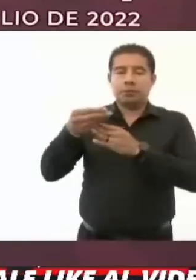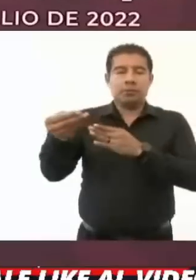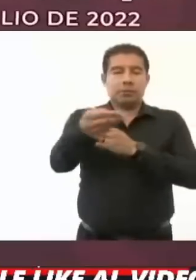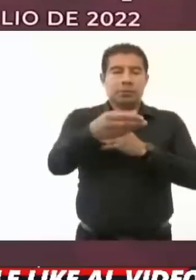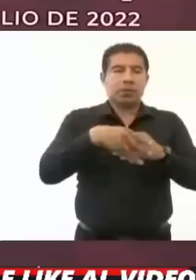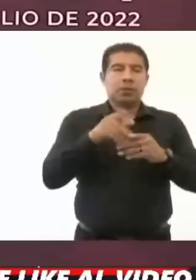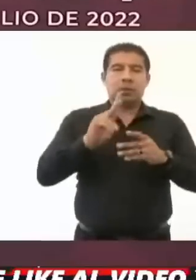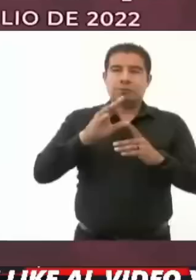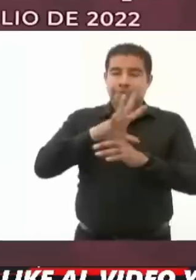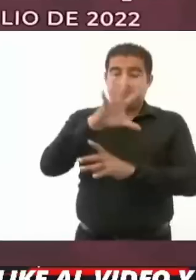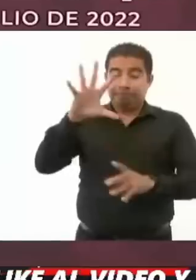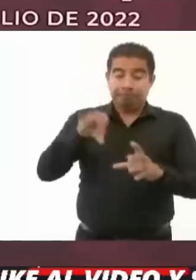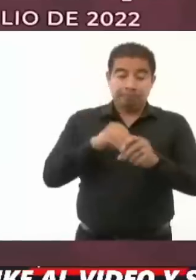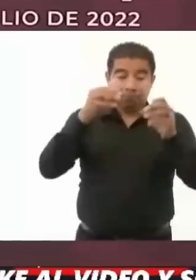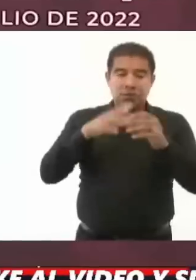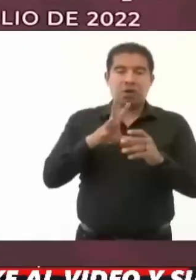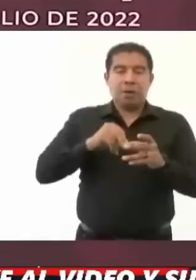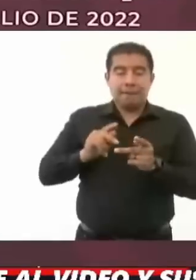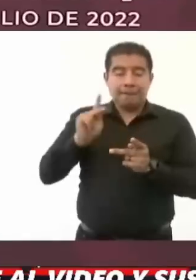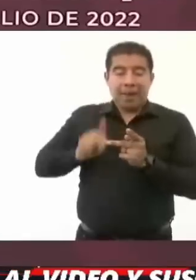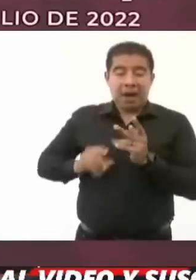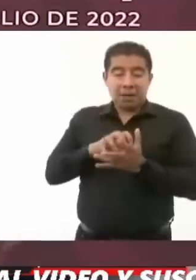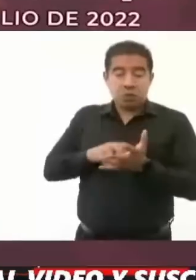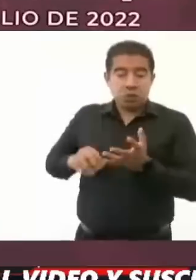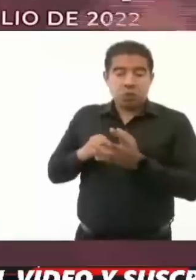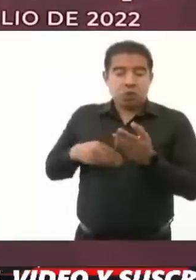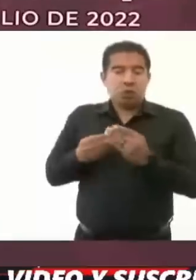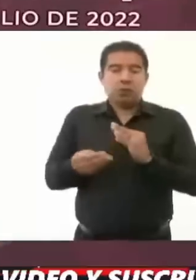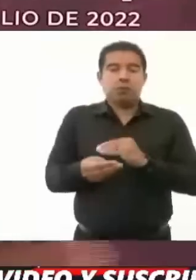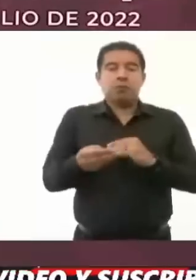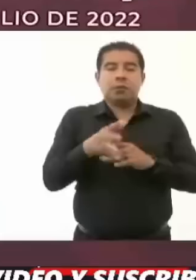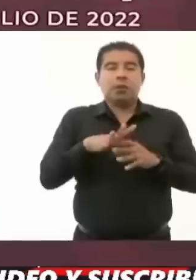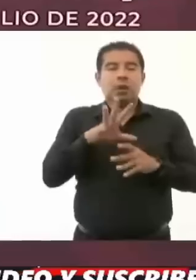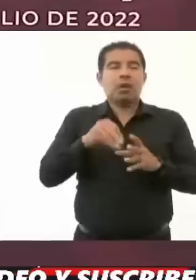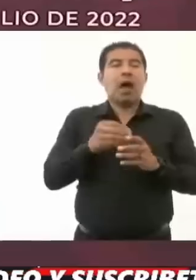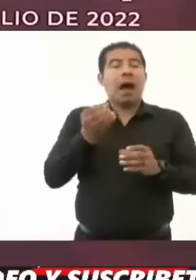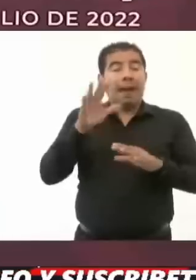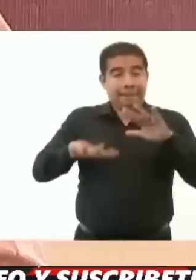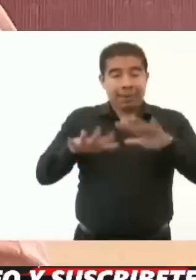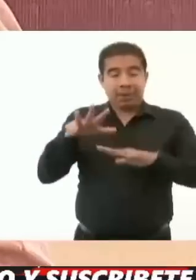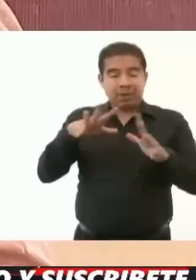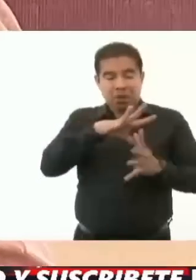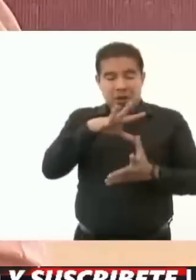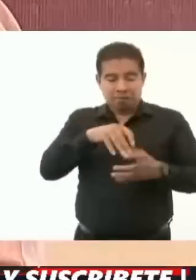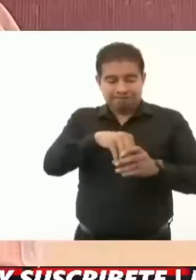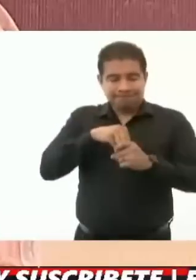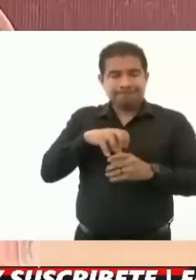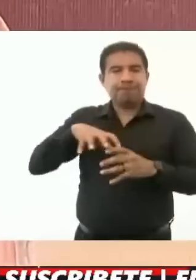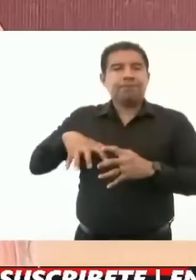llegaba completo, llegaba con moche y a veces no llegaba nada. Por